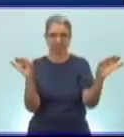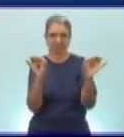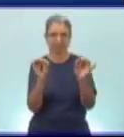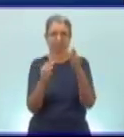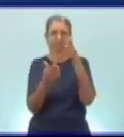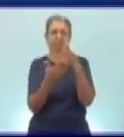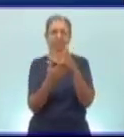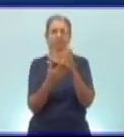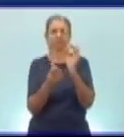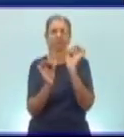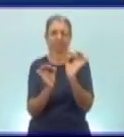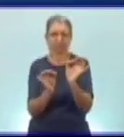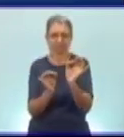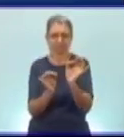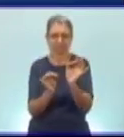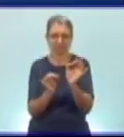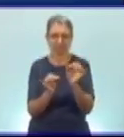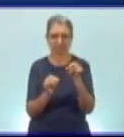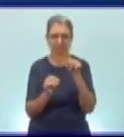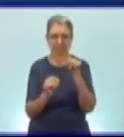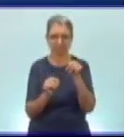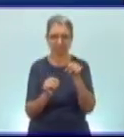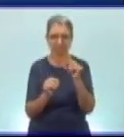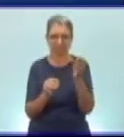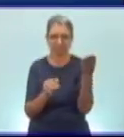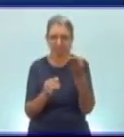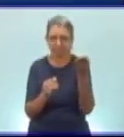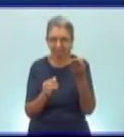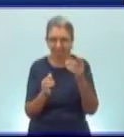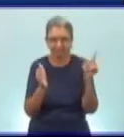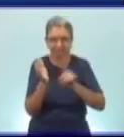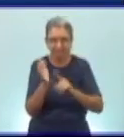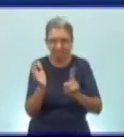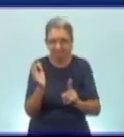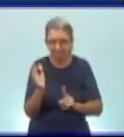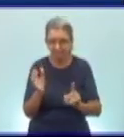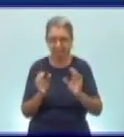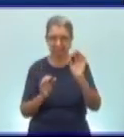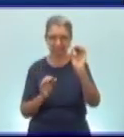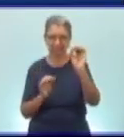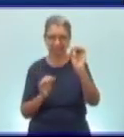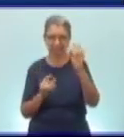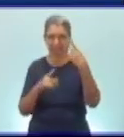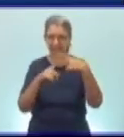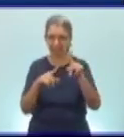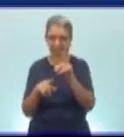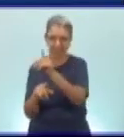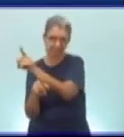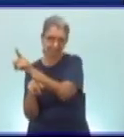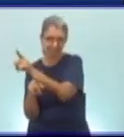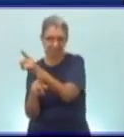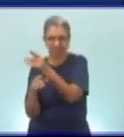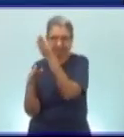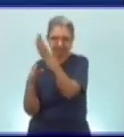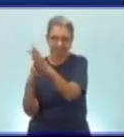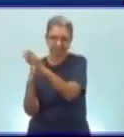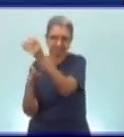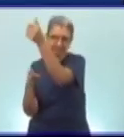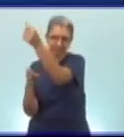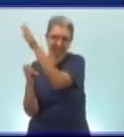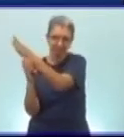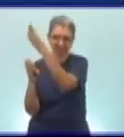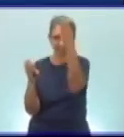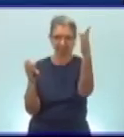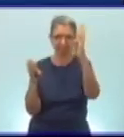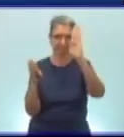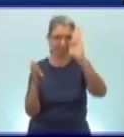equilibrio, bueno, pues este sistema pues es nula la energía potencial elástica. Sin embargo, toda esa energía potencial elástica se va transformando en